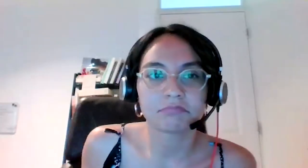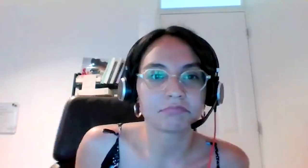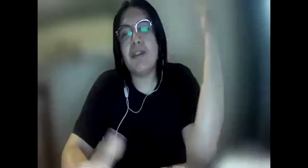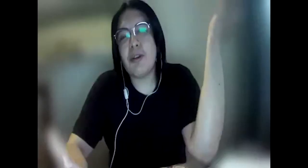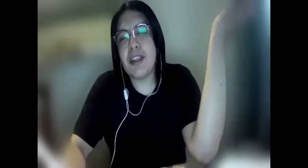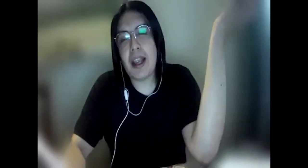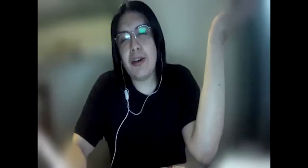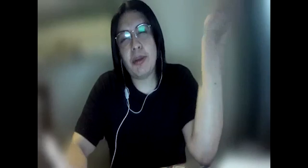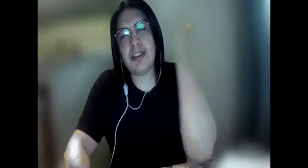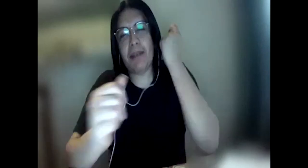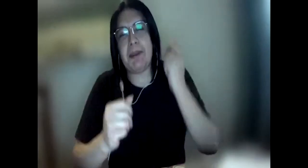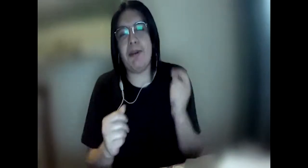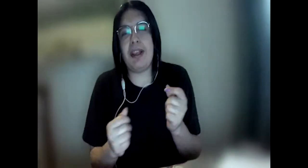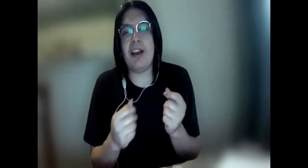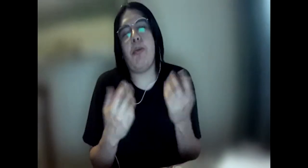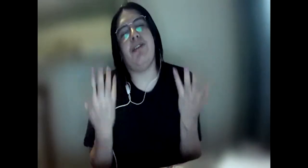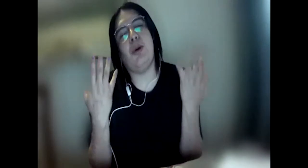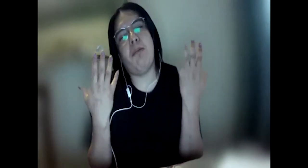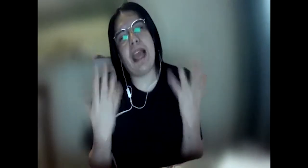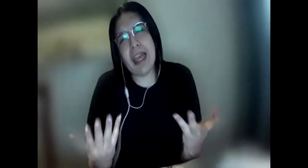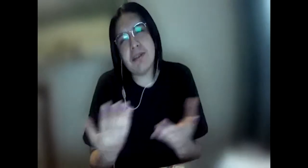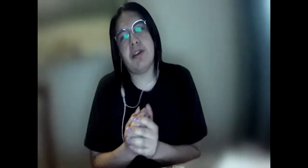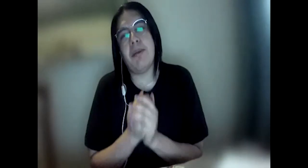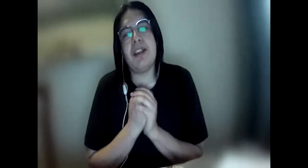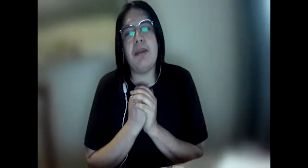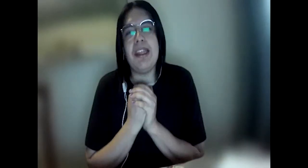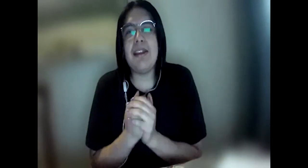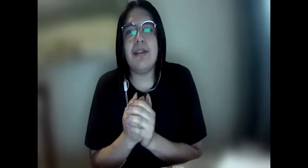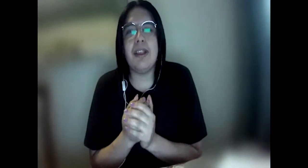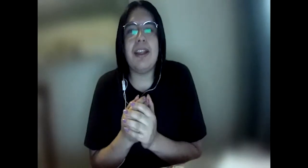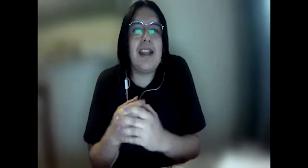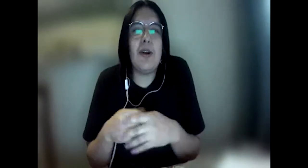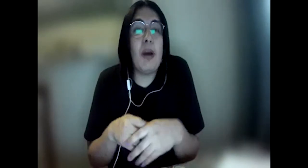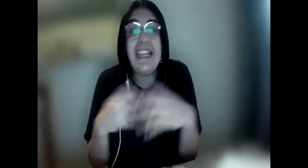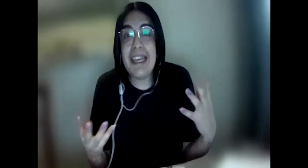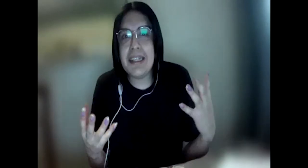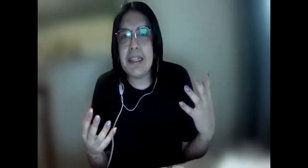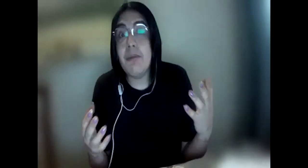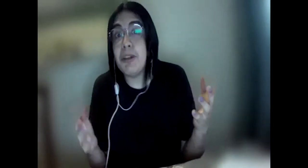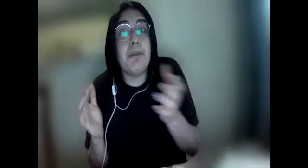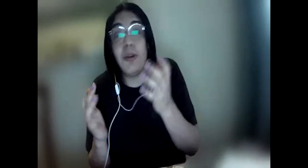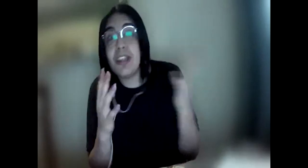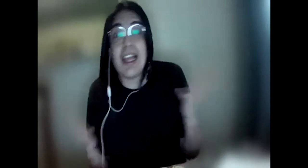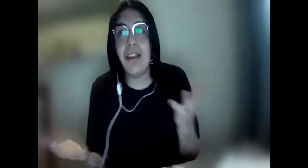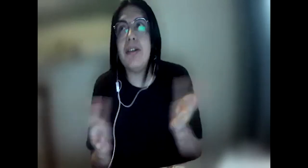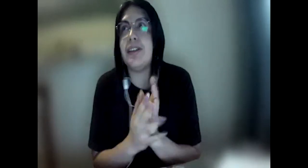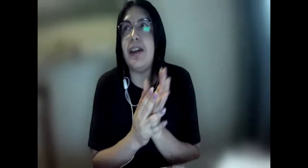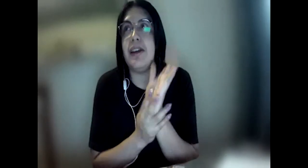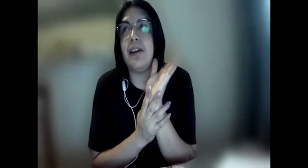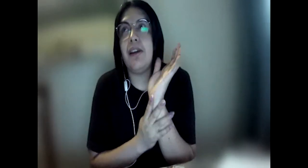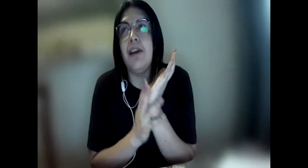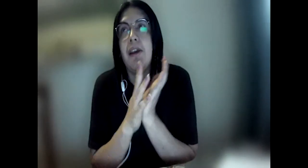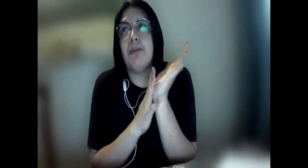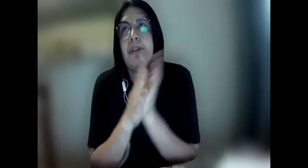Me gusta eso de considerar el número 7, pero es la conmemoración de un cumpleaños, pues no vamos a estar meditando. Tiene que ser algo como alegre, al mismo tiempo nostálgico,